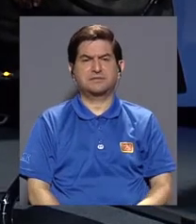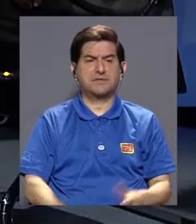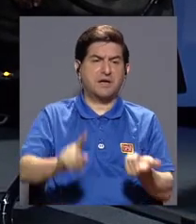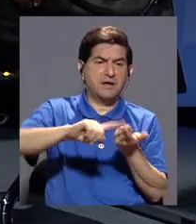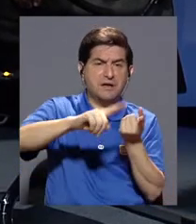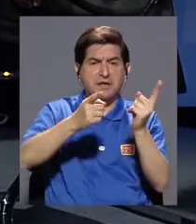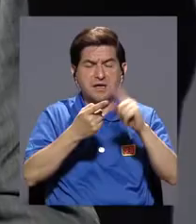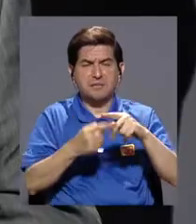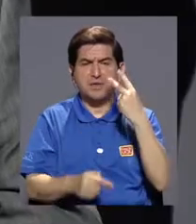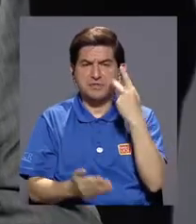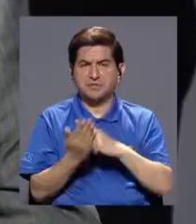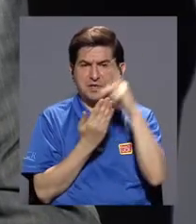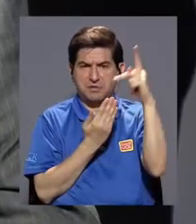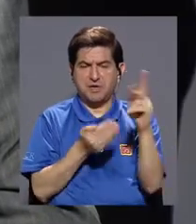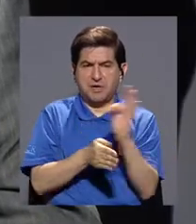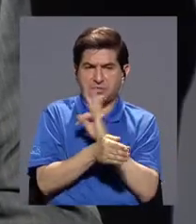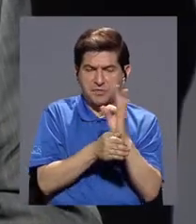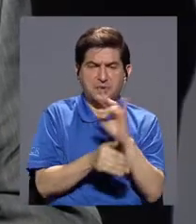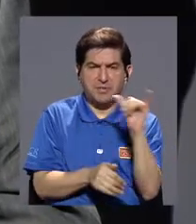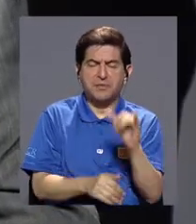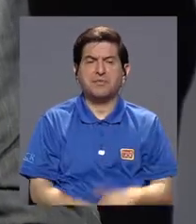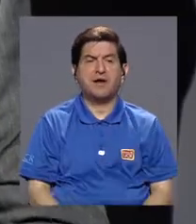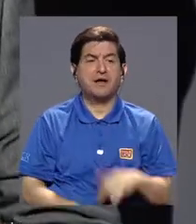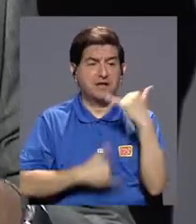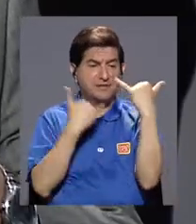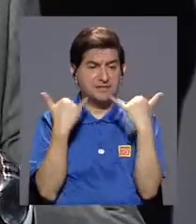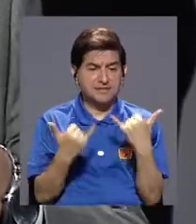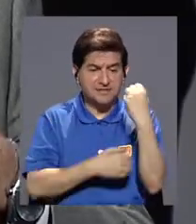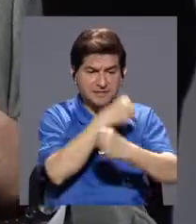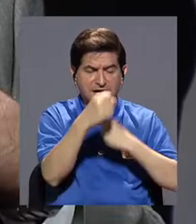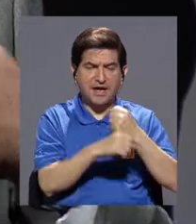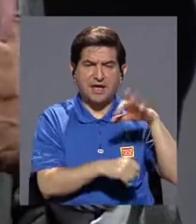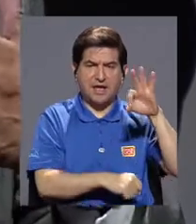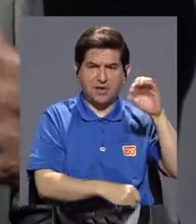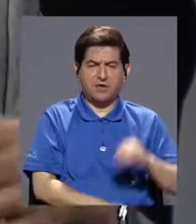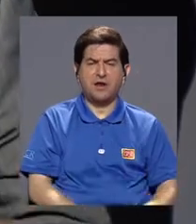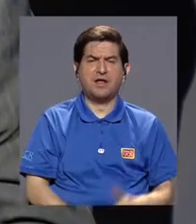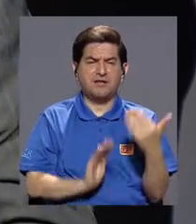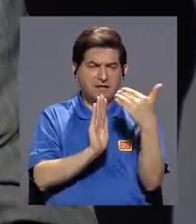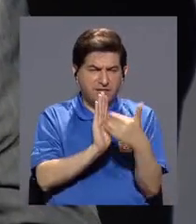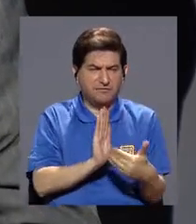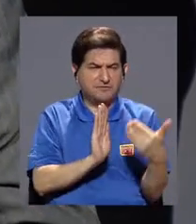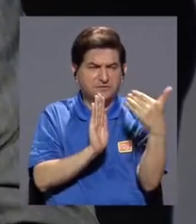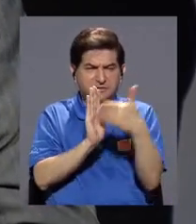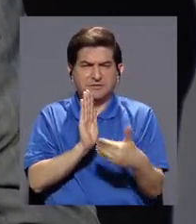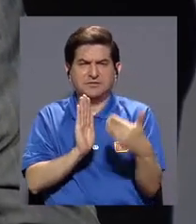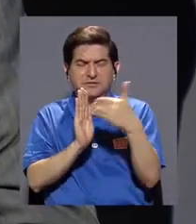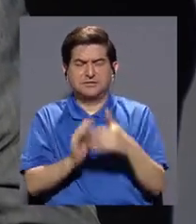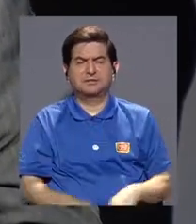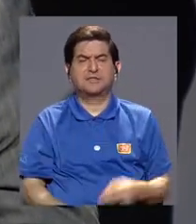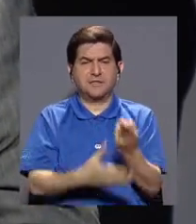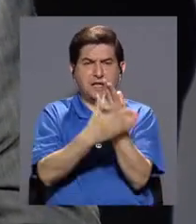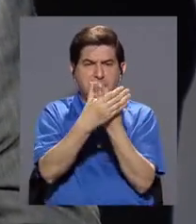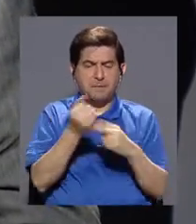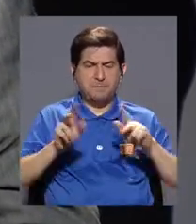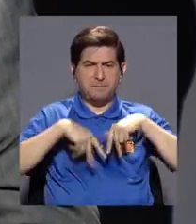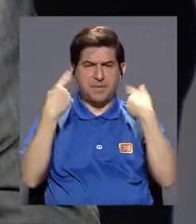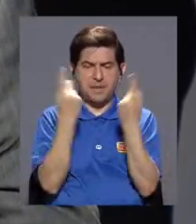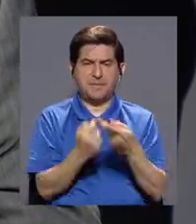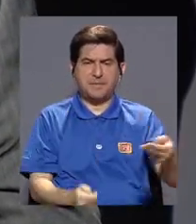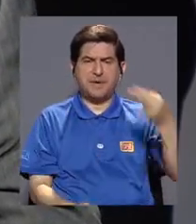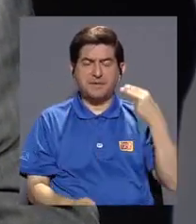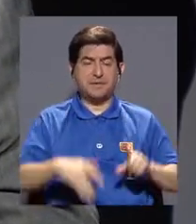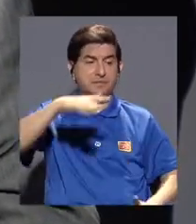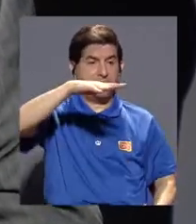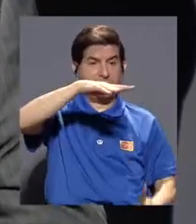amigos televidentes, que ya en los años 90 hay una erosión del bipartidismo histórico que había